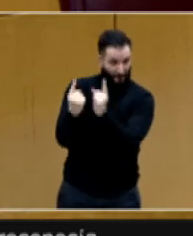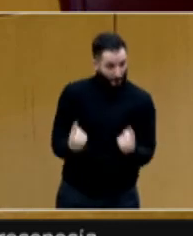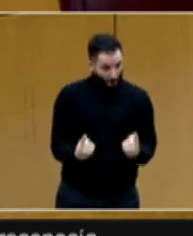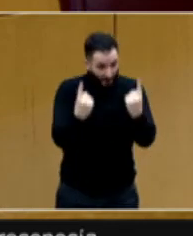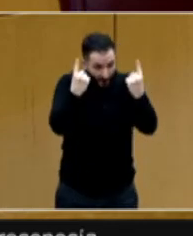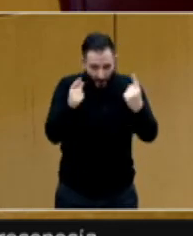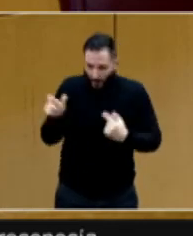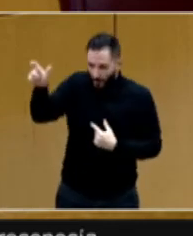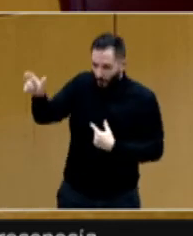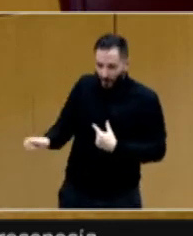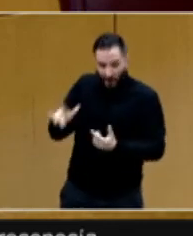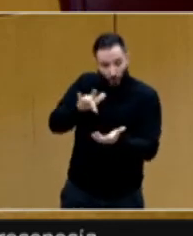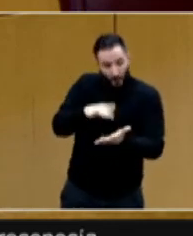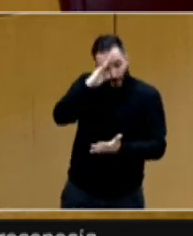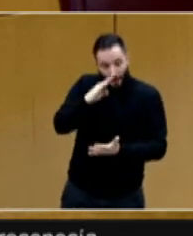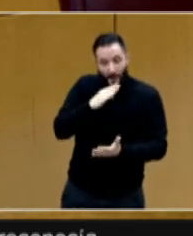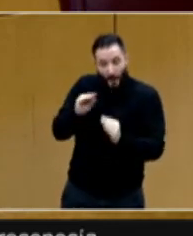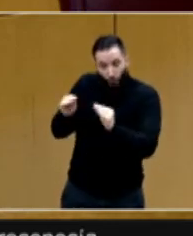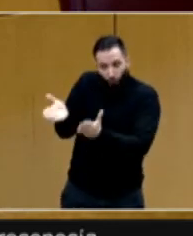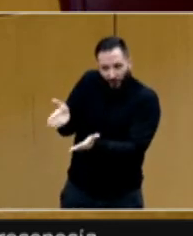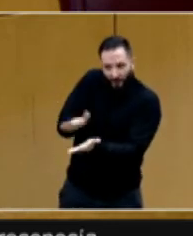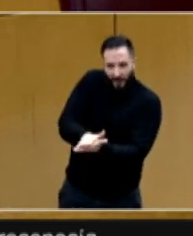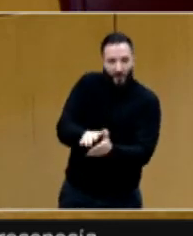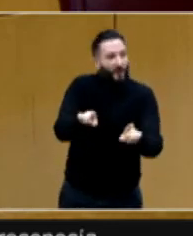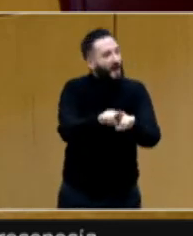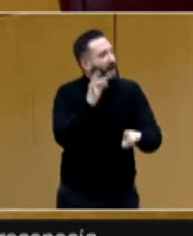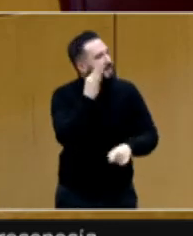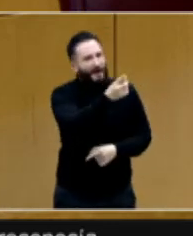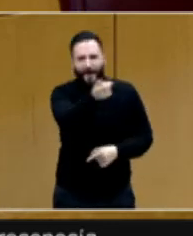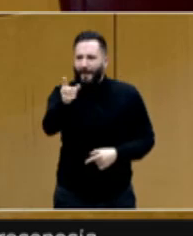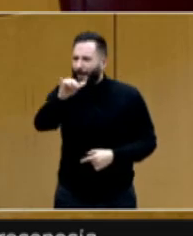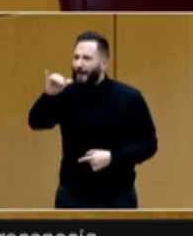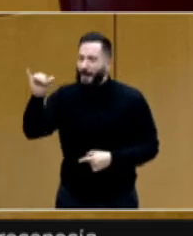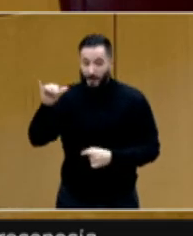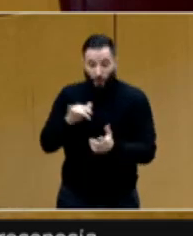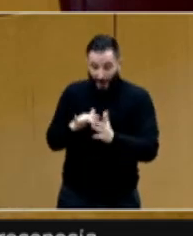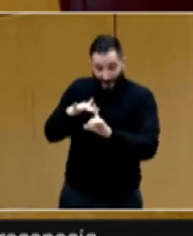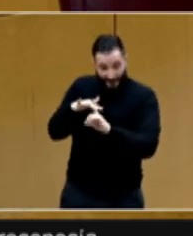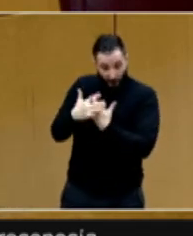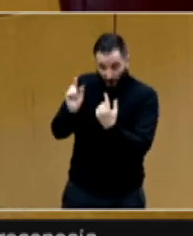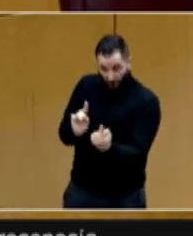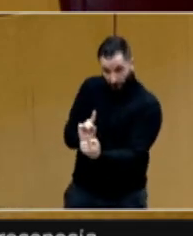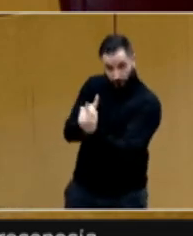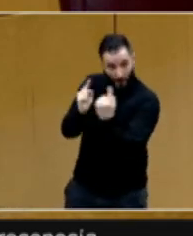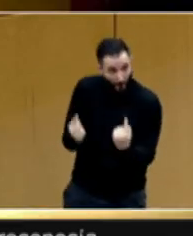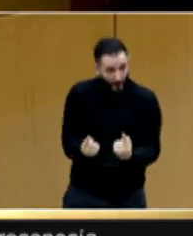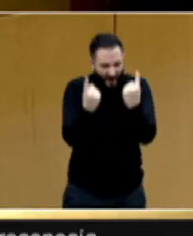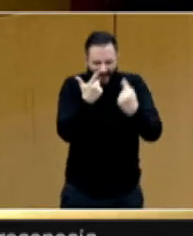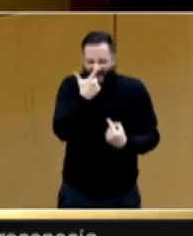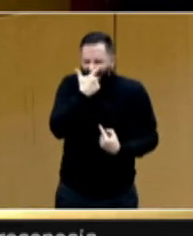acababa de fallecer su padre está su hermana por aquí y la situación no era nada